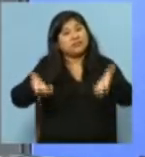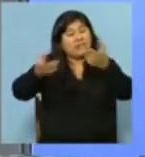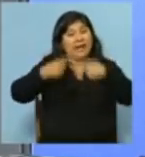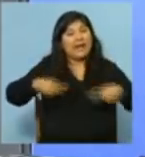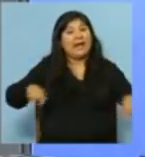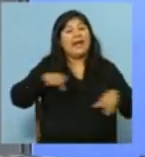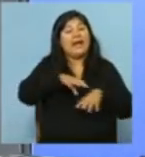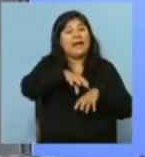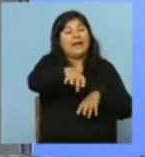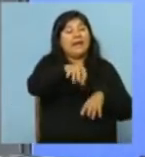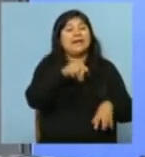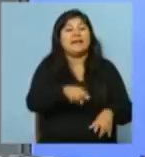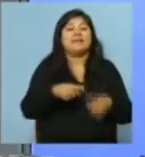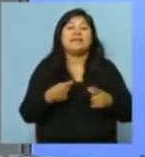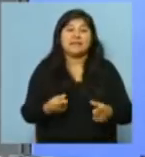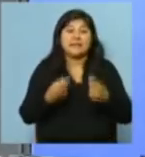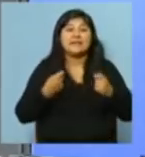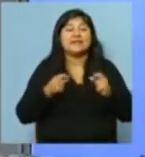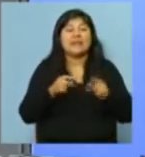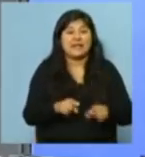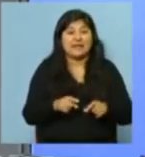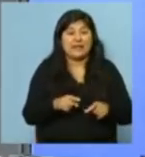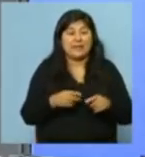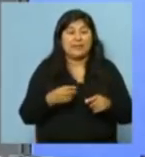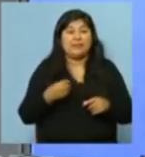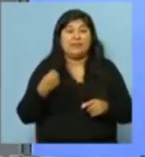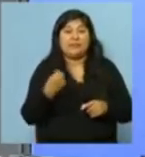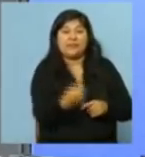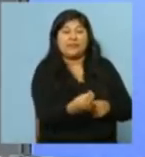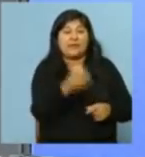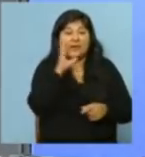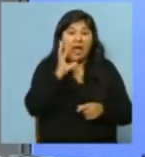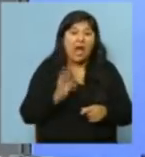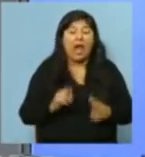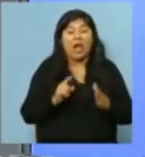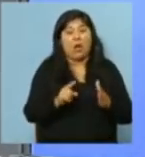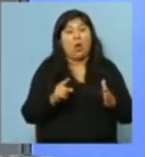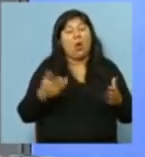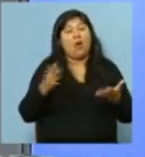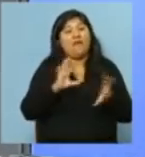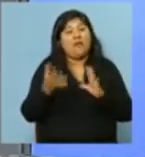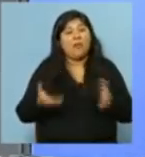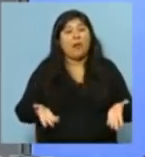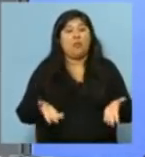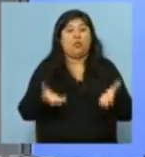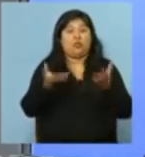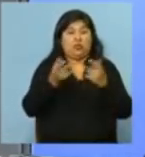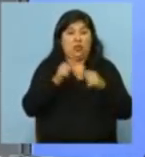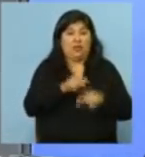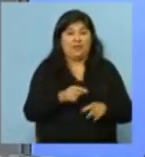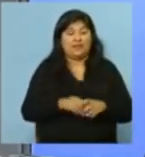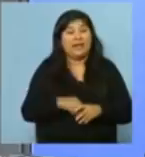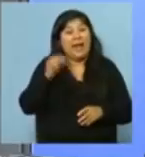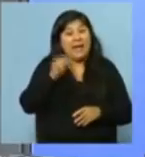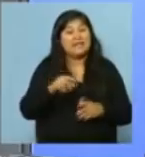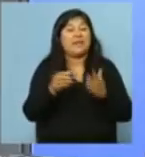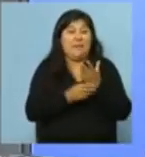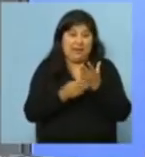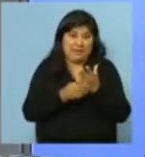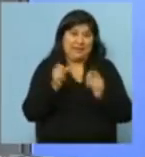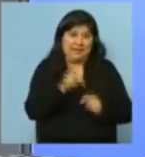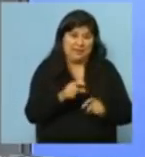este necesita digamos de la presencia de algo que que le produzca el impulso hacia hacia arriba que va a ser este ministerio